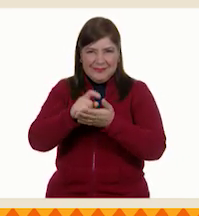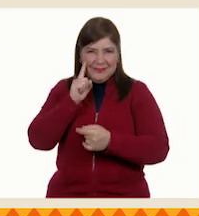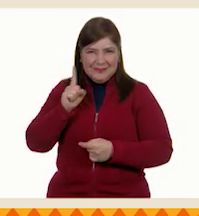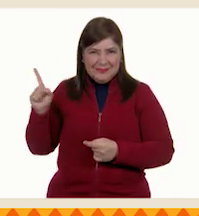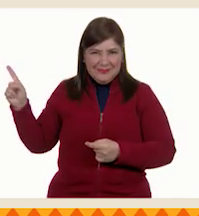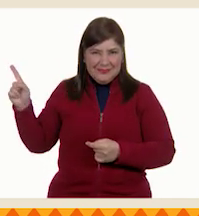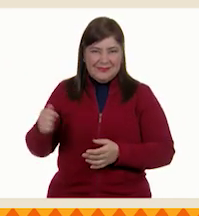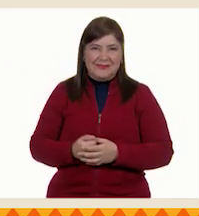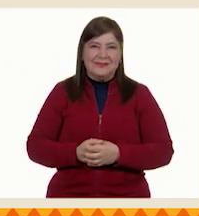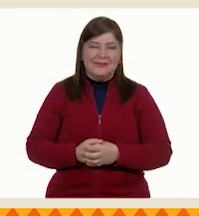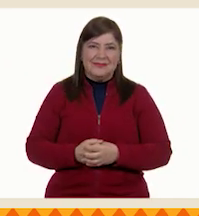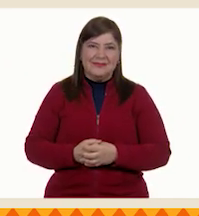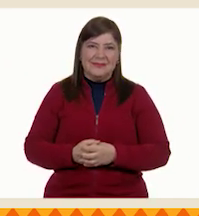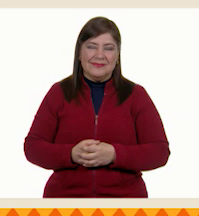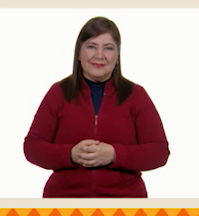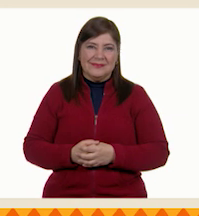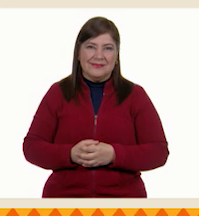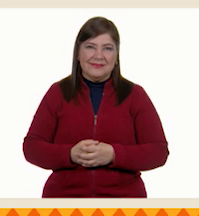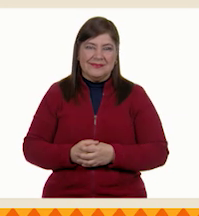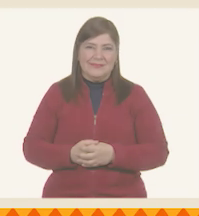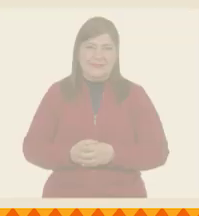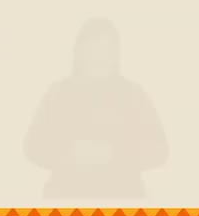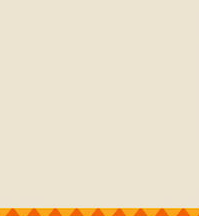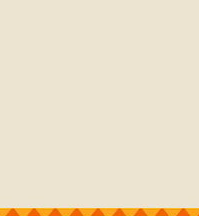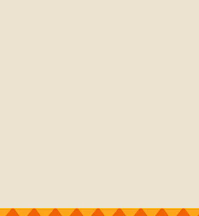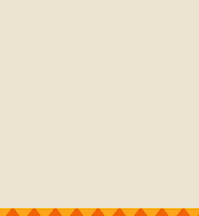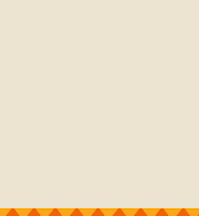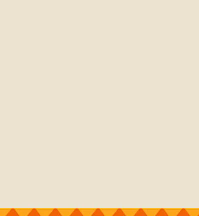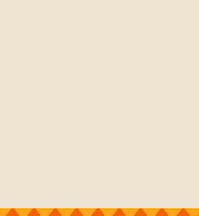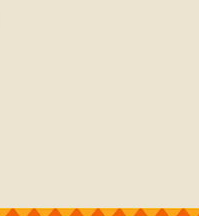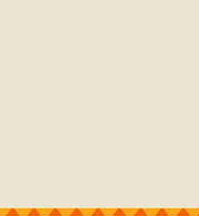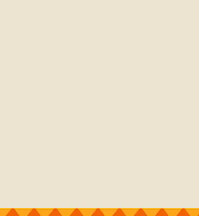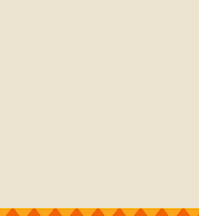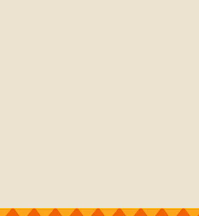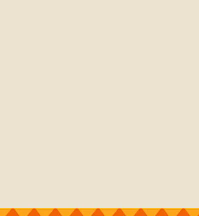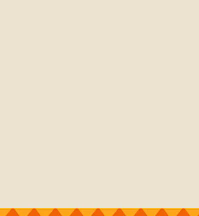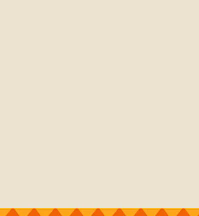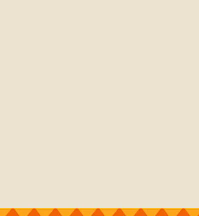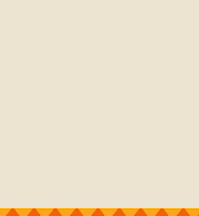aprendeencasa.cep.gov.mx.